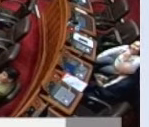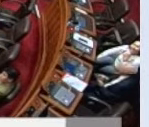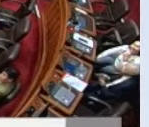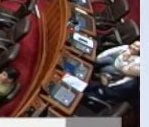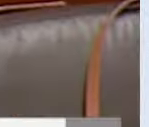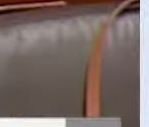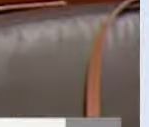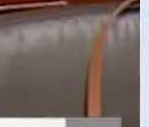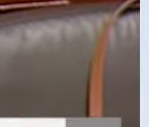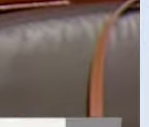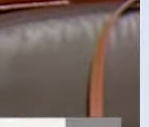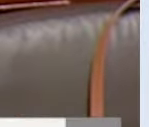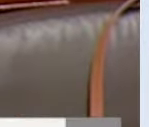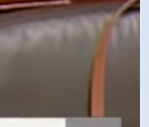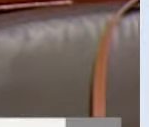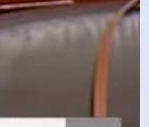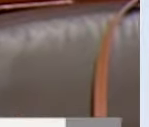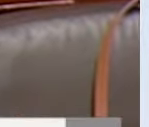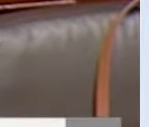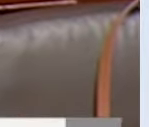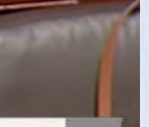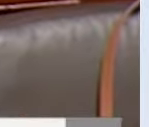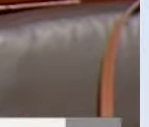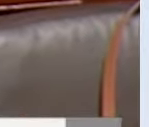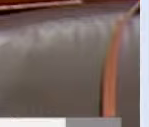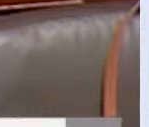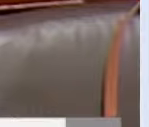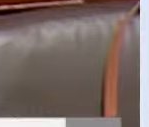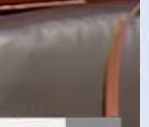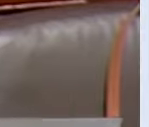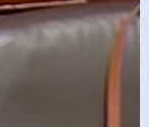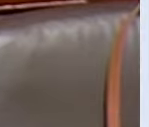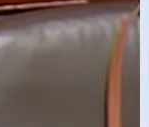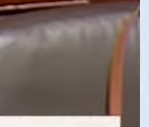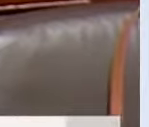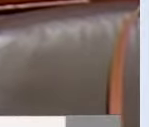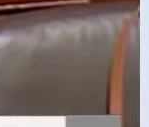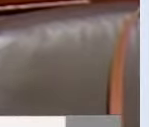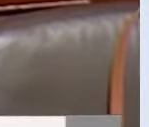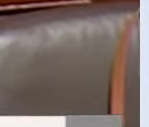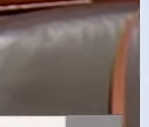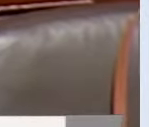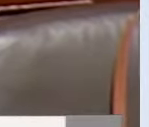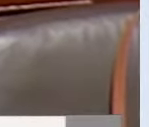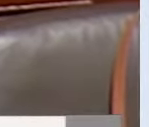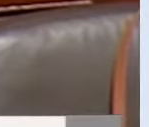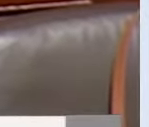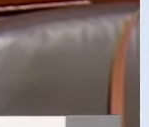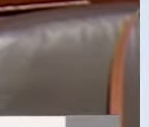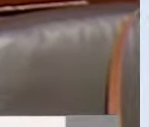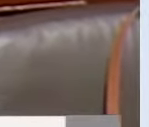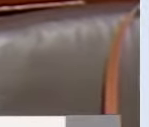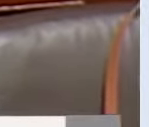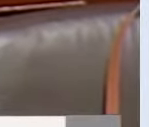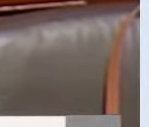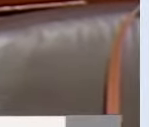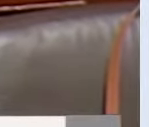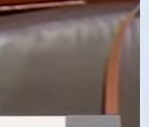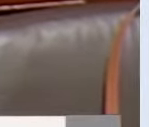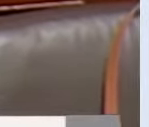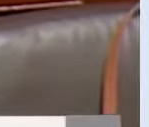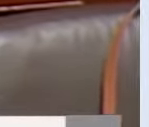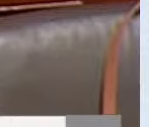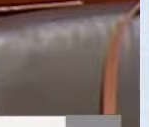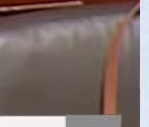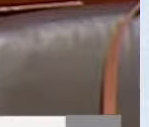Presidente, muchísimas gracias. Un saludo cordial al primer ministro y al señor ministro y a los colegas parlamentarios. Presidente, asistimos